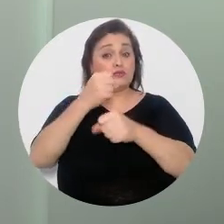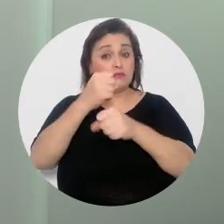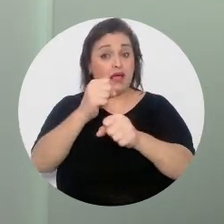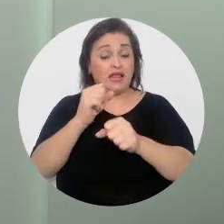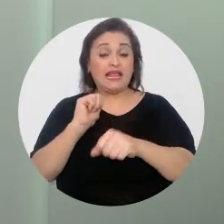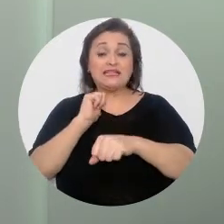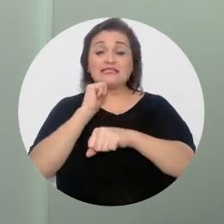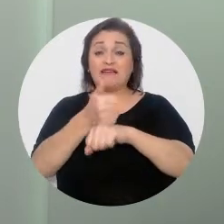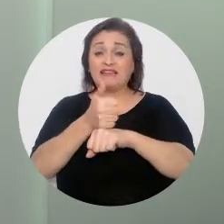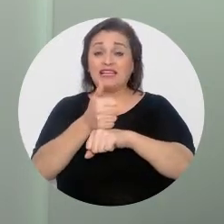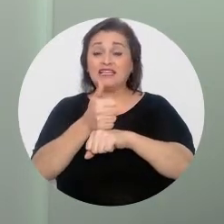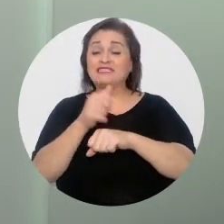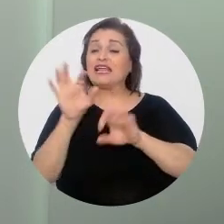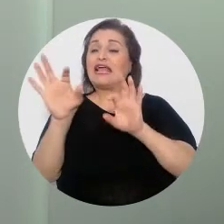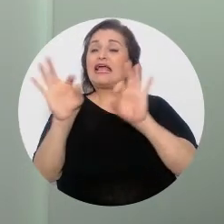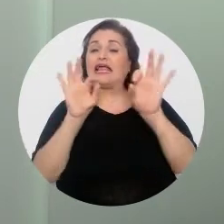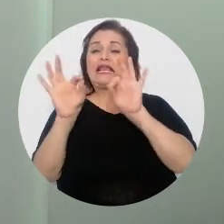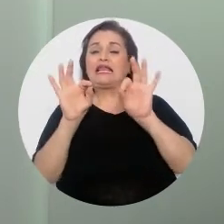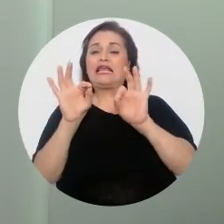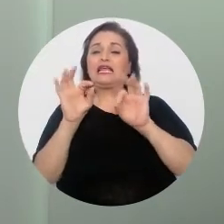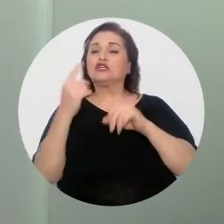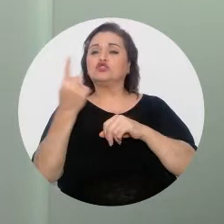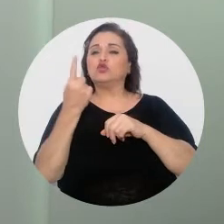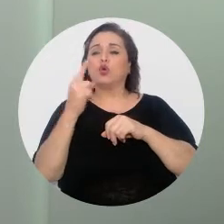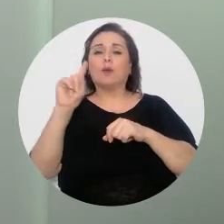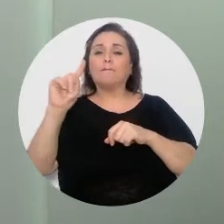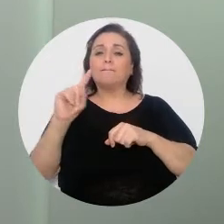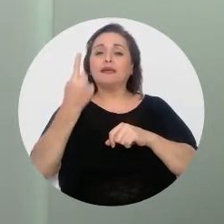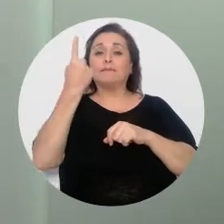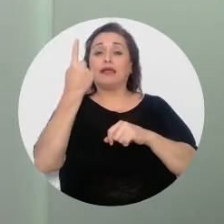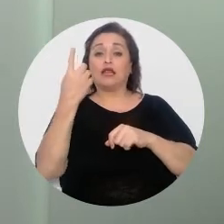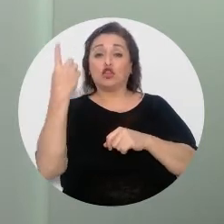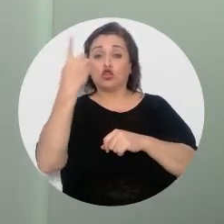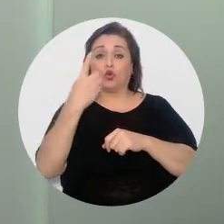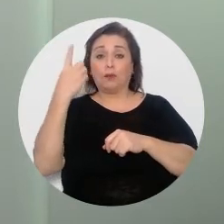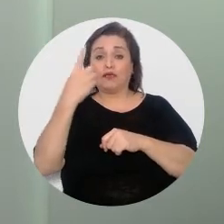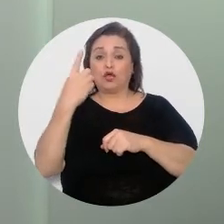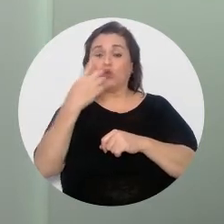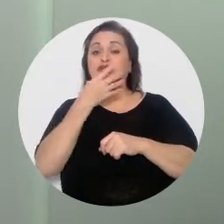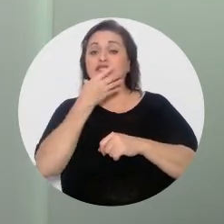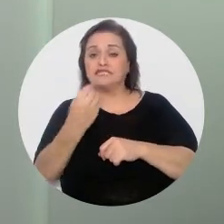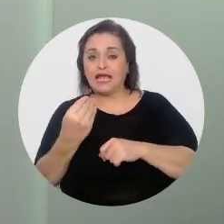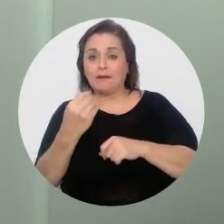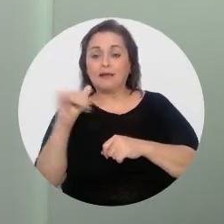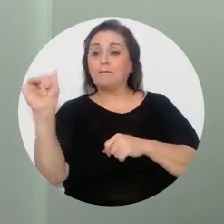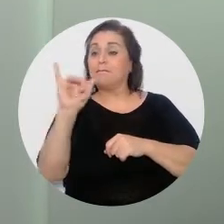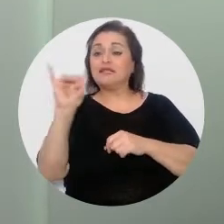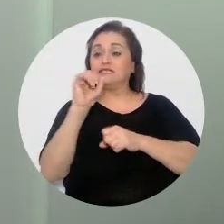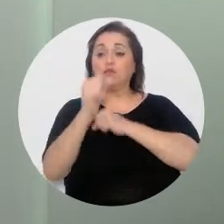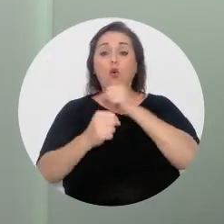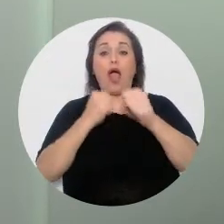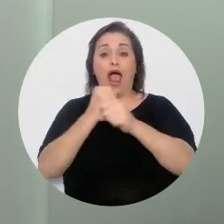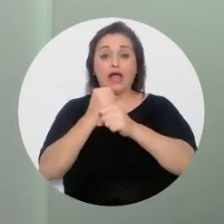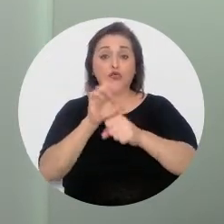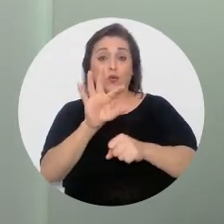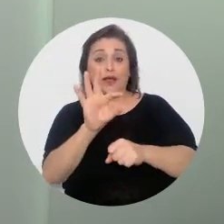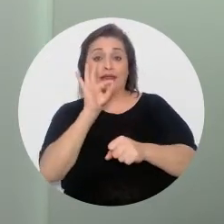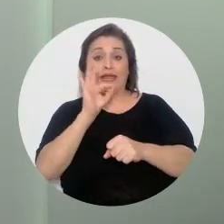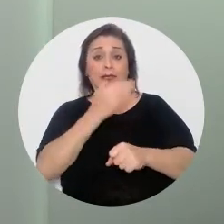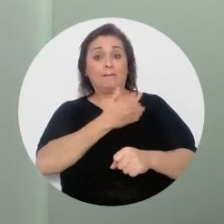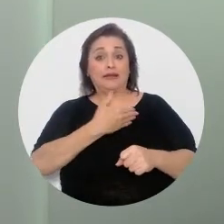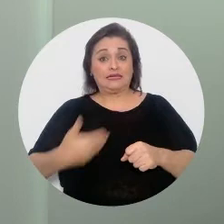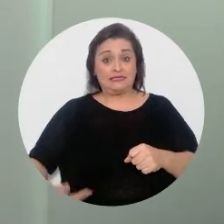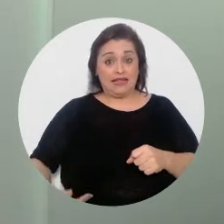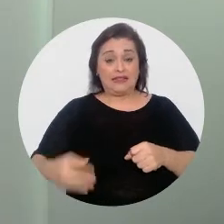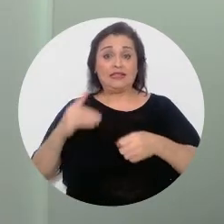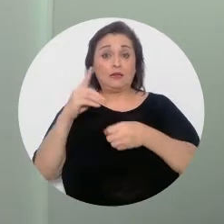se establece es que se van a elegir el primer domingo de diciembre del mismo año donde se elegía la